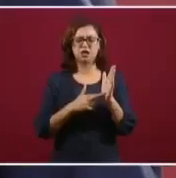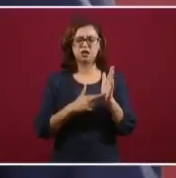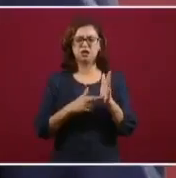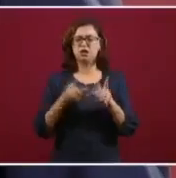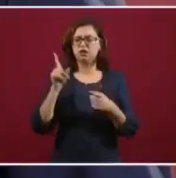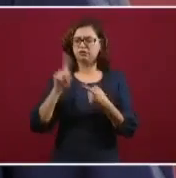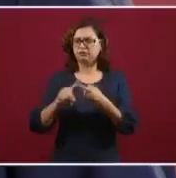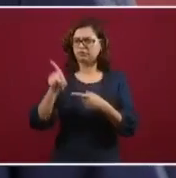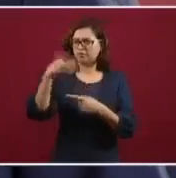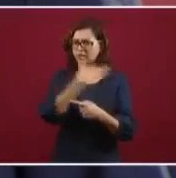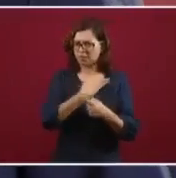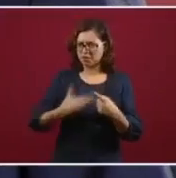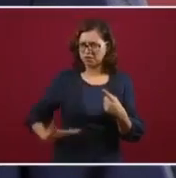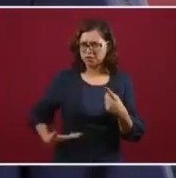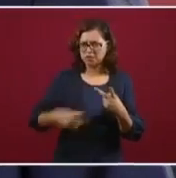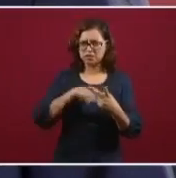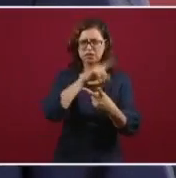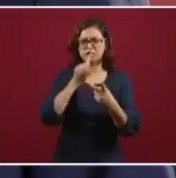al ejército.